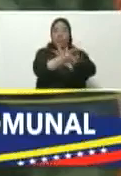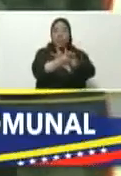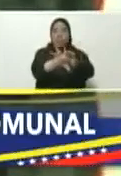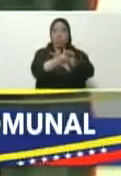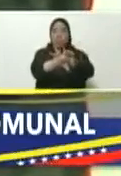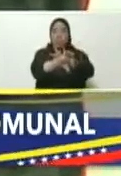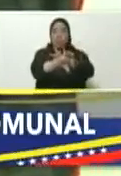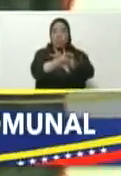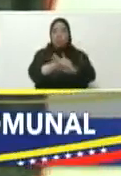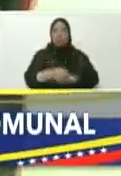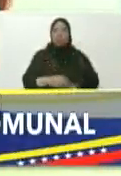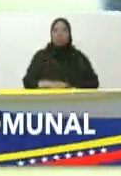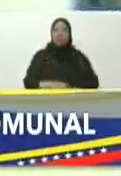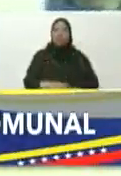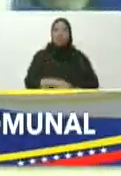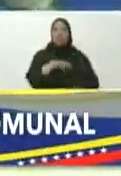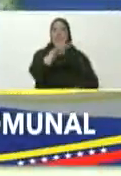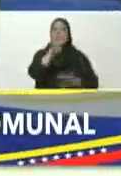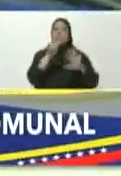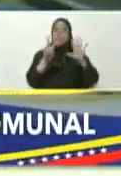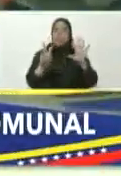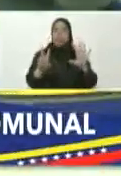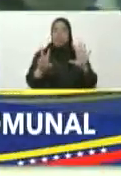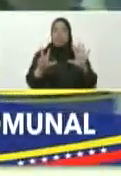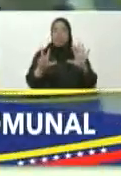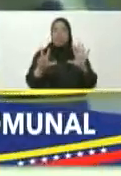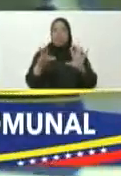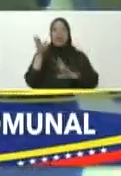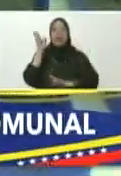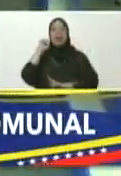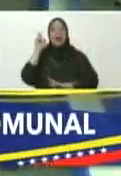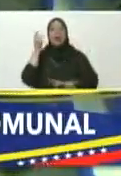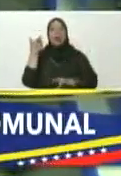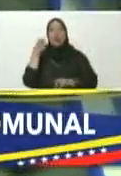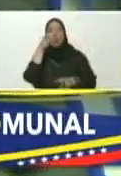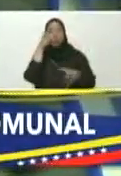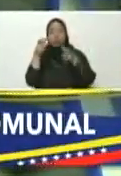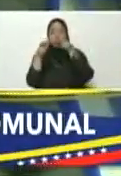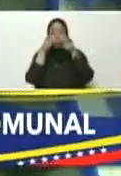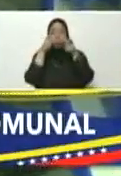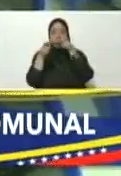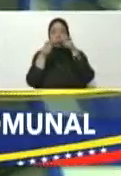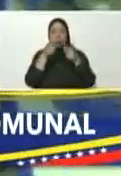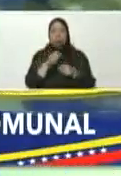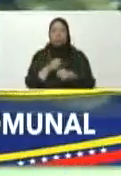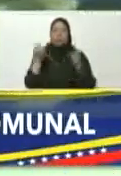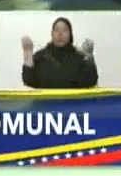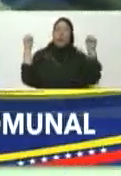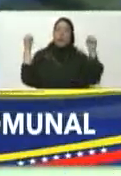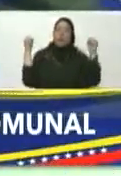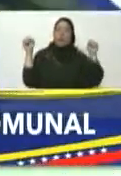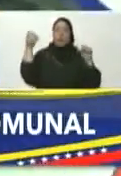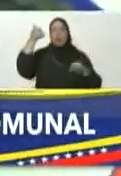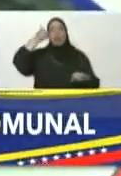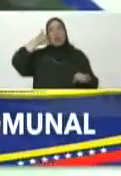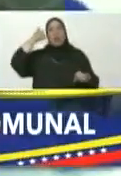48 unidades radios patrulleras. También contamos con nuestra aplicación de la